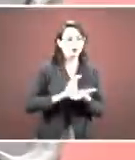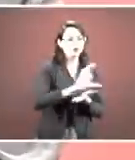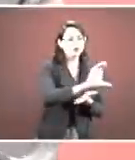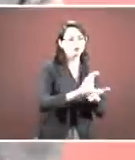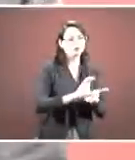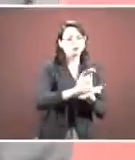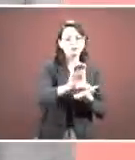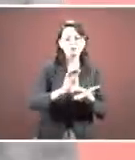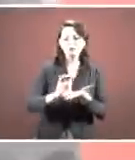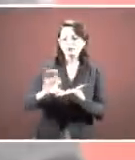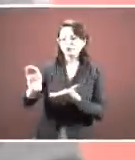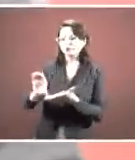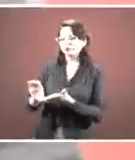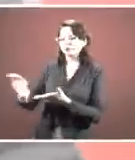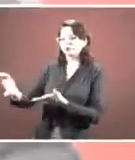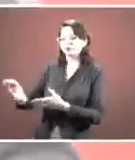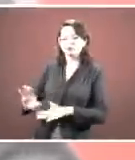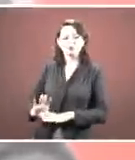No se vale